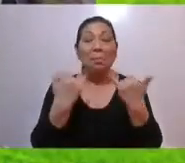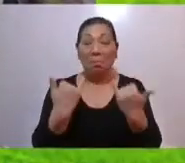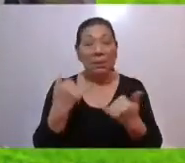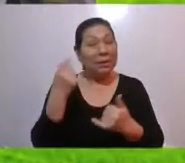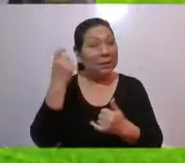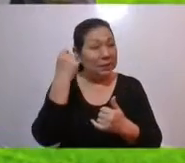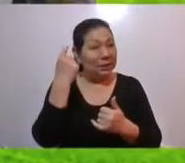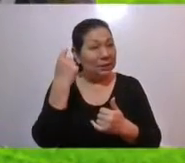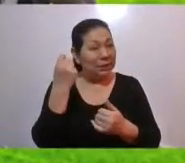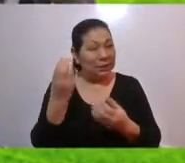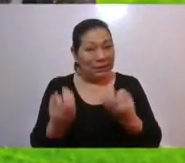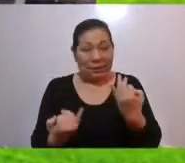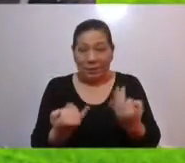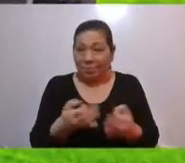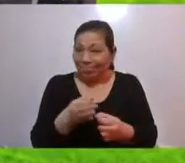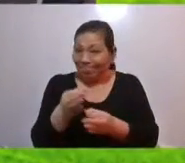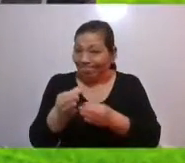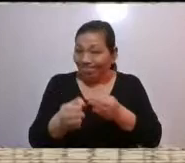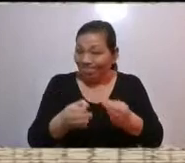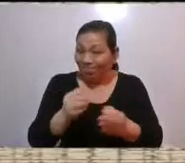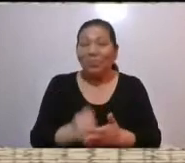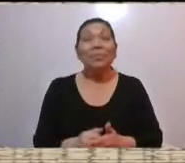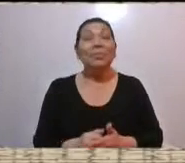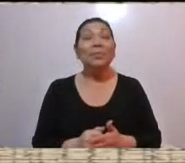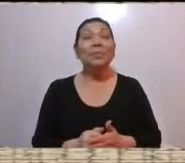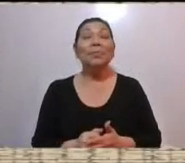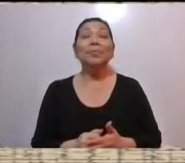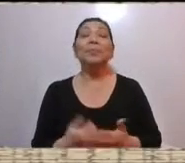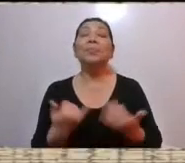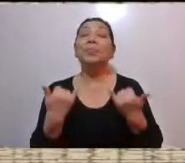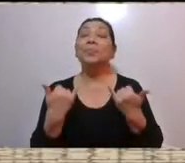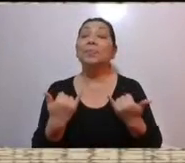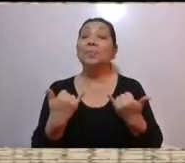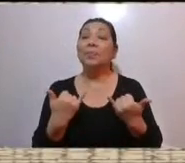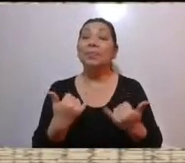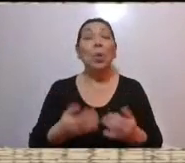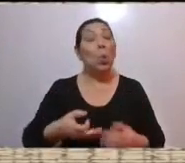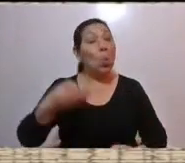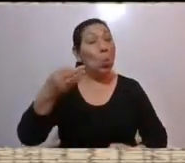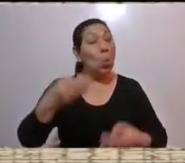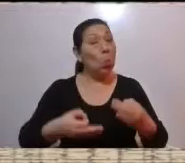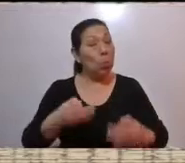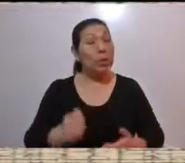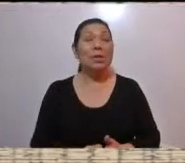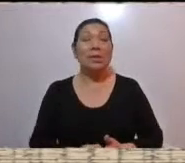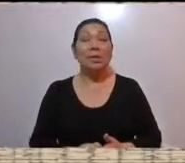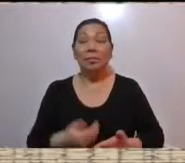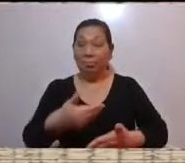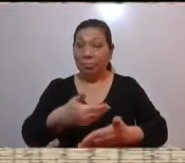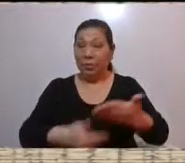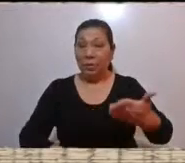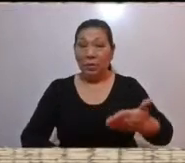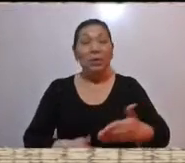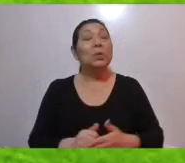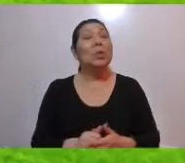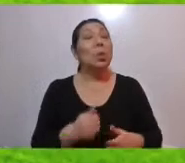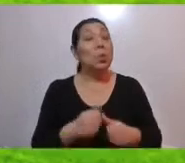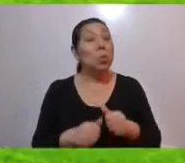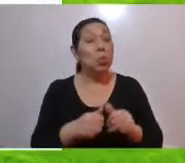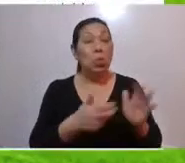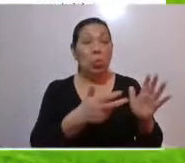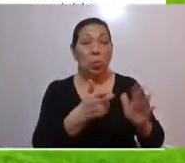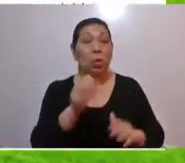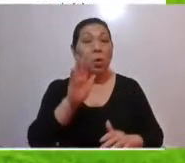Constitucional. Para entender los alcances del pronunciamiento del Tribunal Constitucional en la sentencia recaída en el